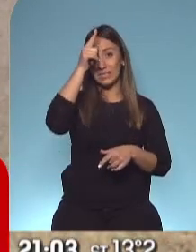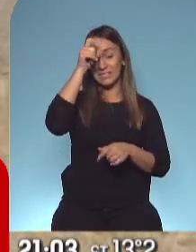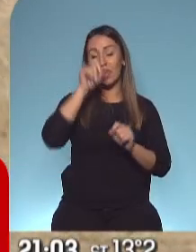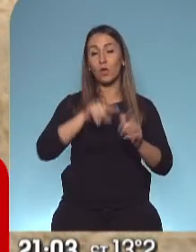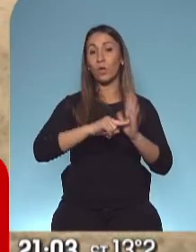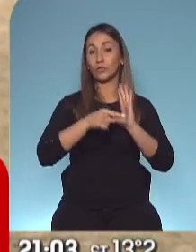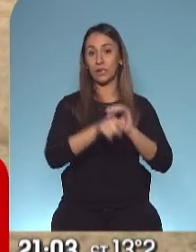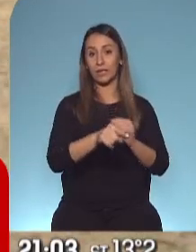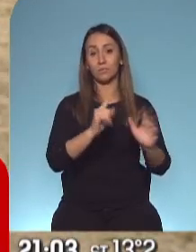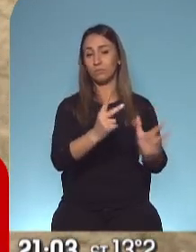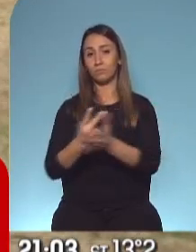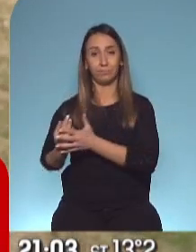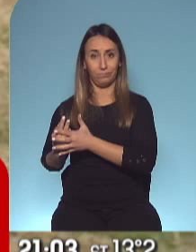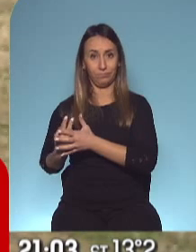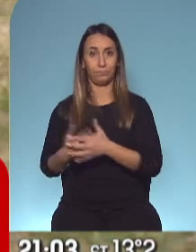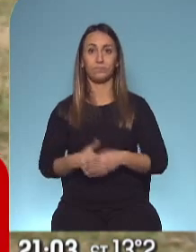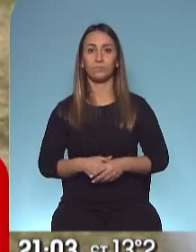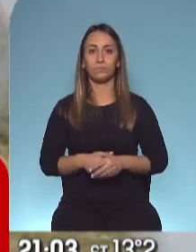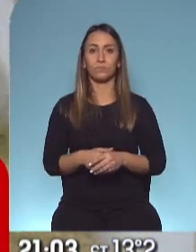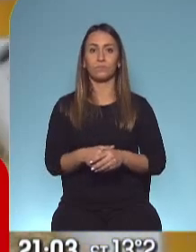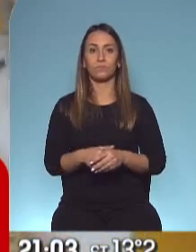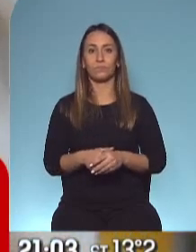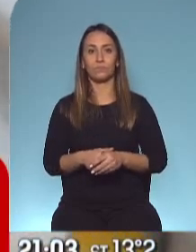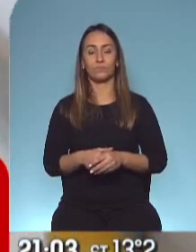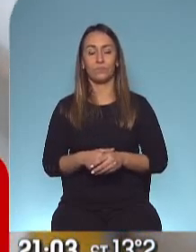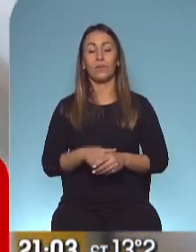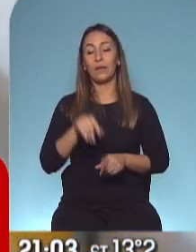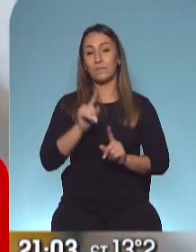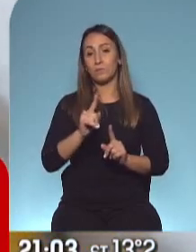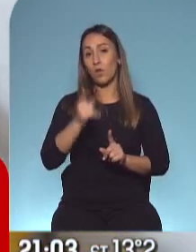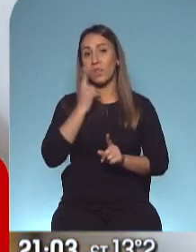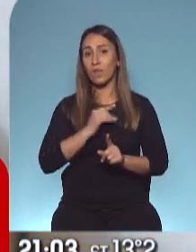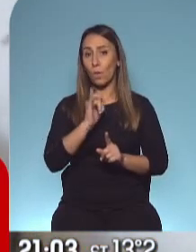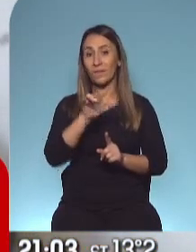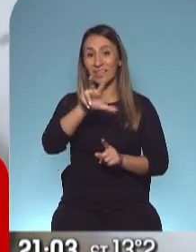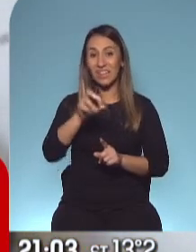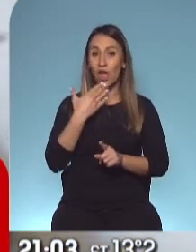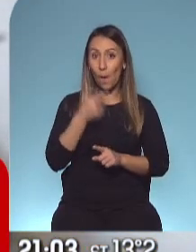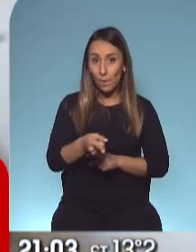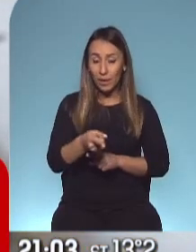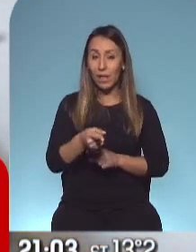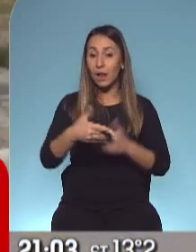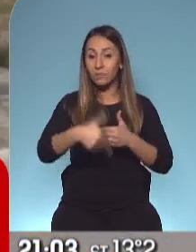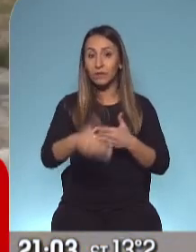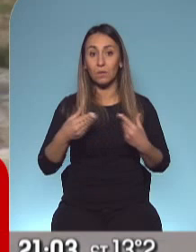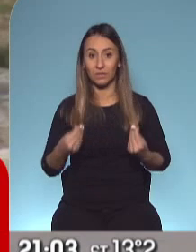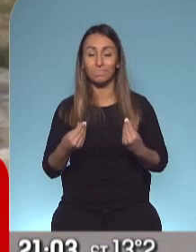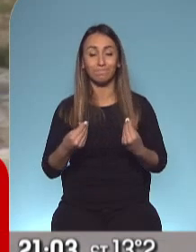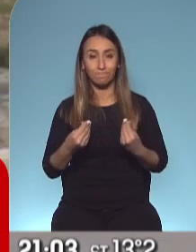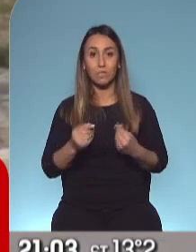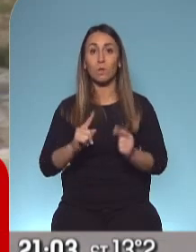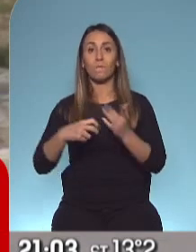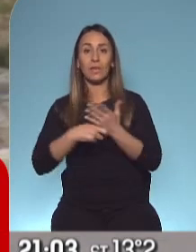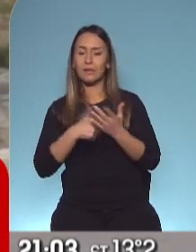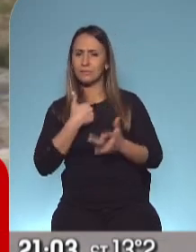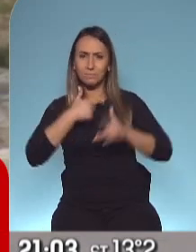de la investigación. ¿Qué pasó ese jueves 30 de abril y en dónde está Facundo Astudillo Castro? Es lo que quiere saber el fiscal